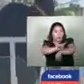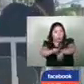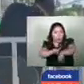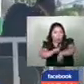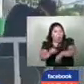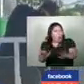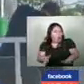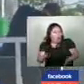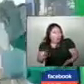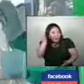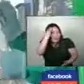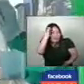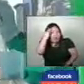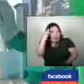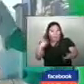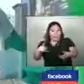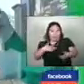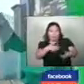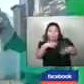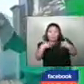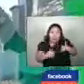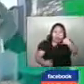llamada del Ministerio de Salud.